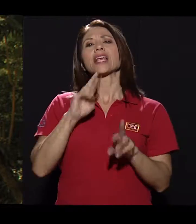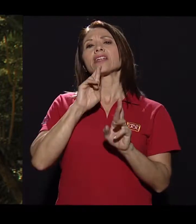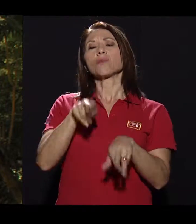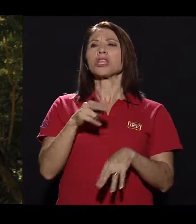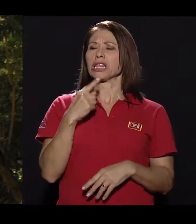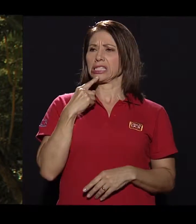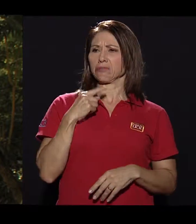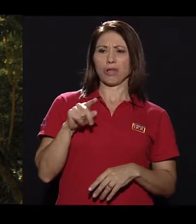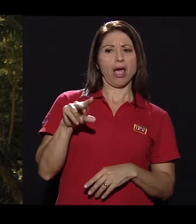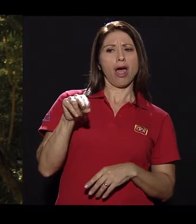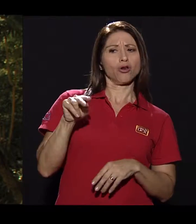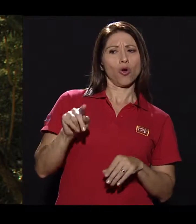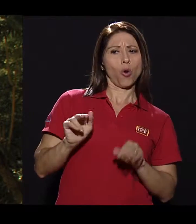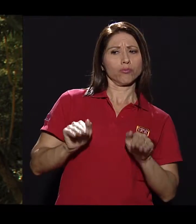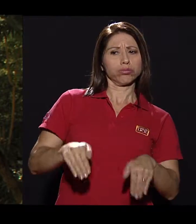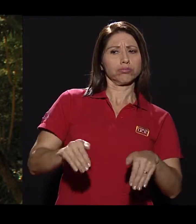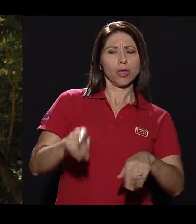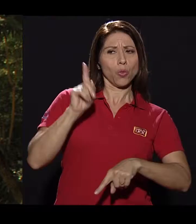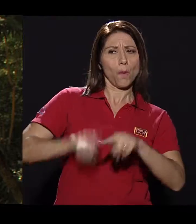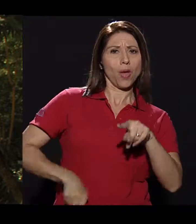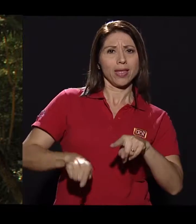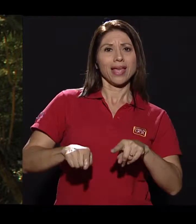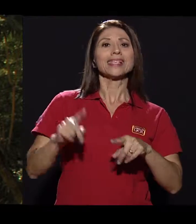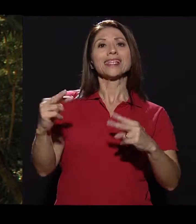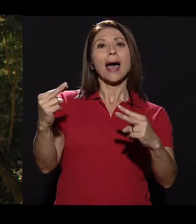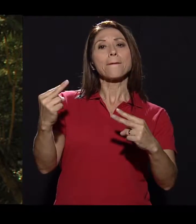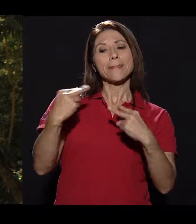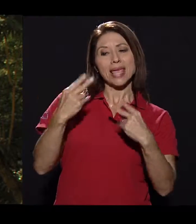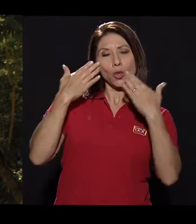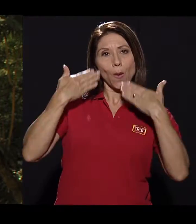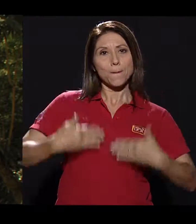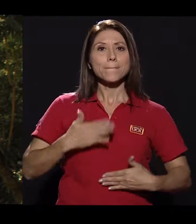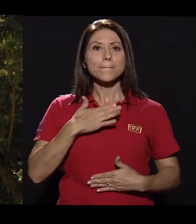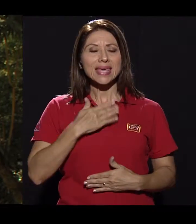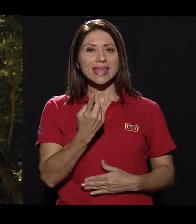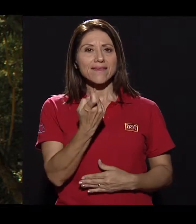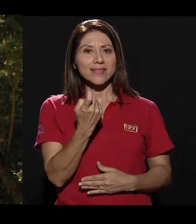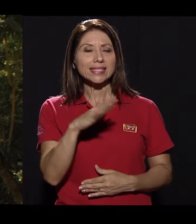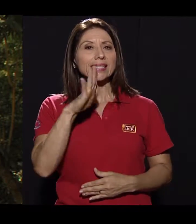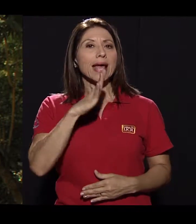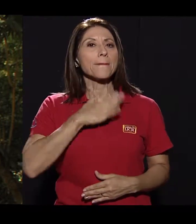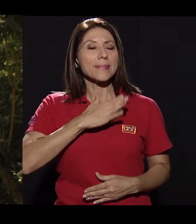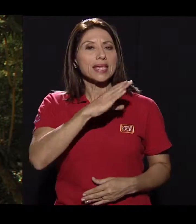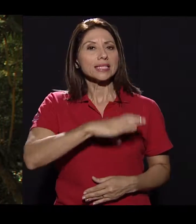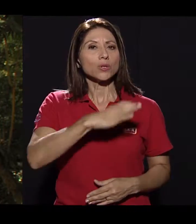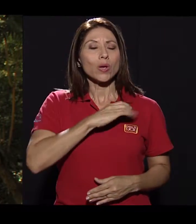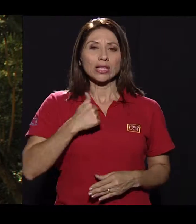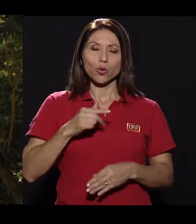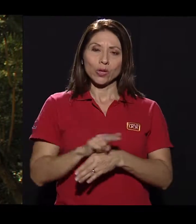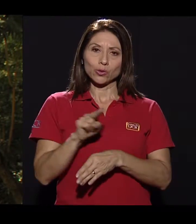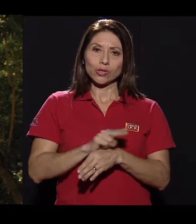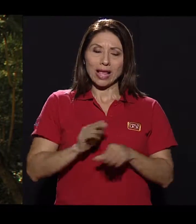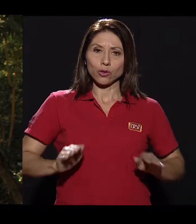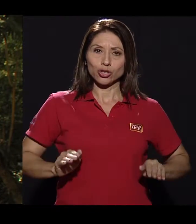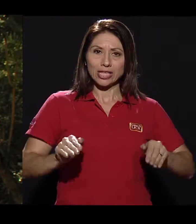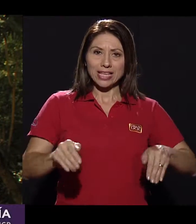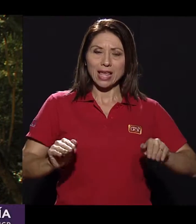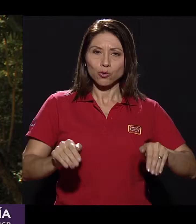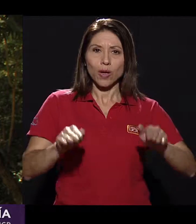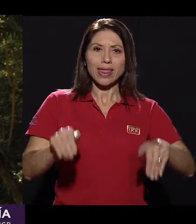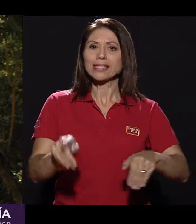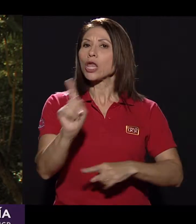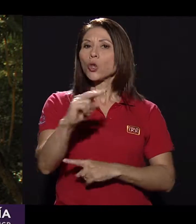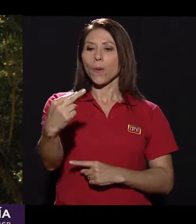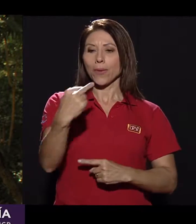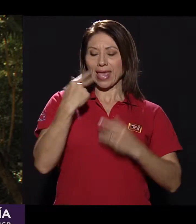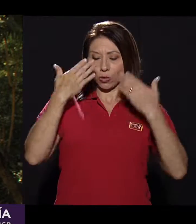que contestan, no tiene la capacidad es porque están viendo mi deficiencia, mi condición de que soy usuaria de ruedas,